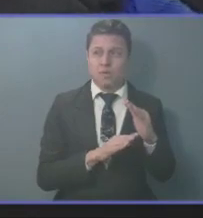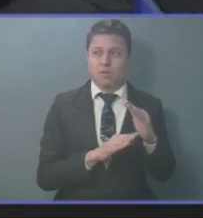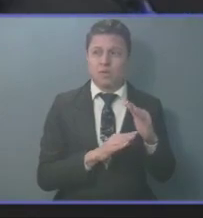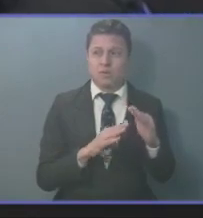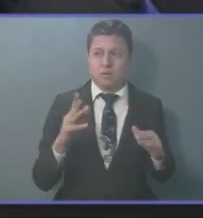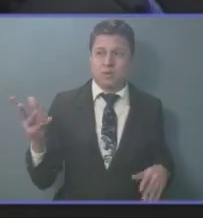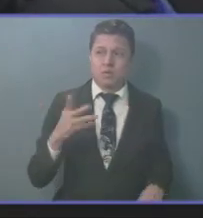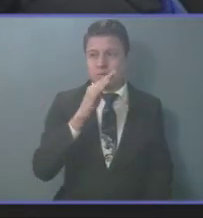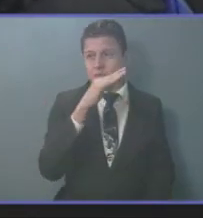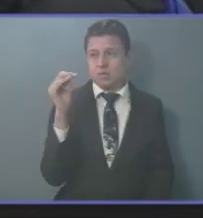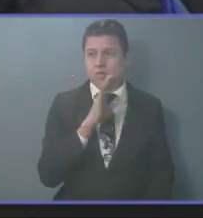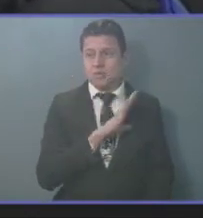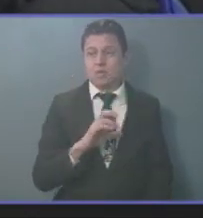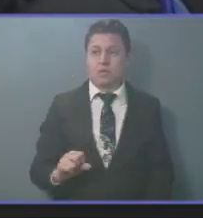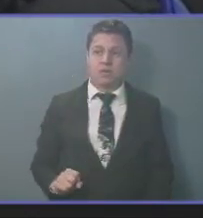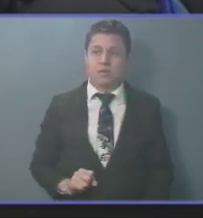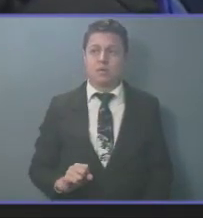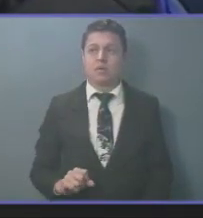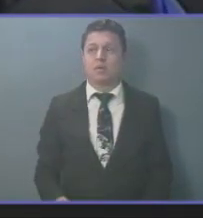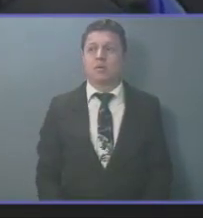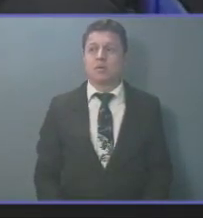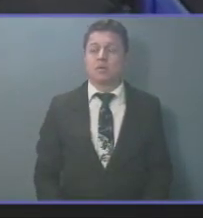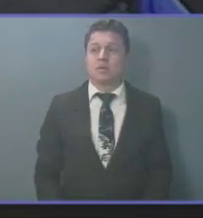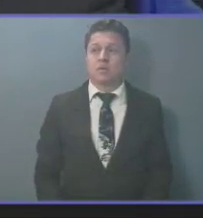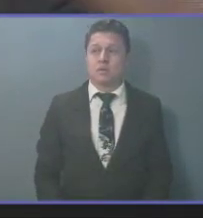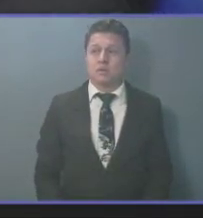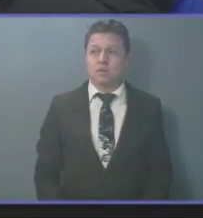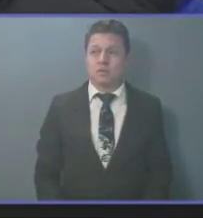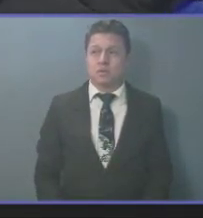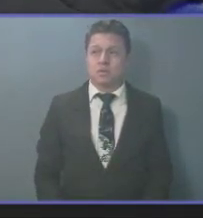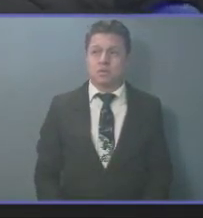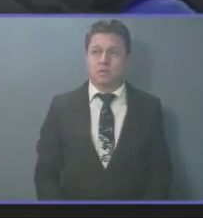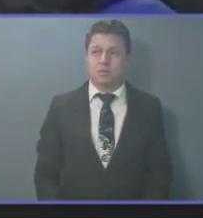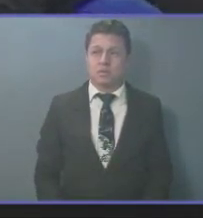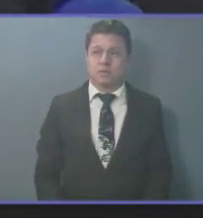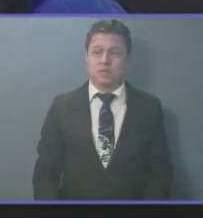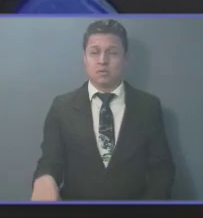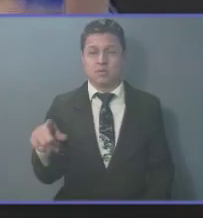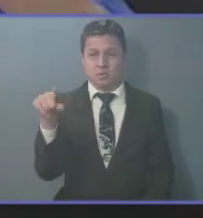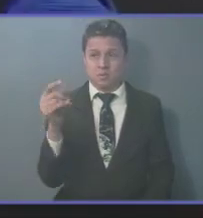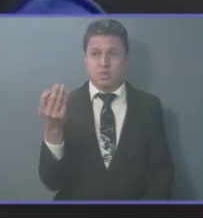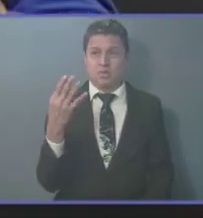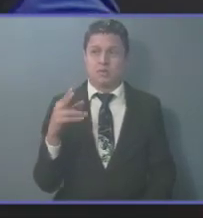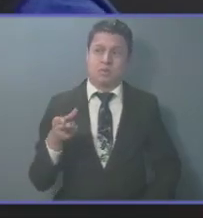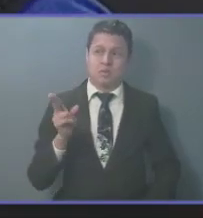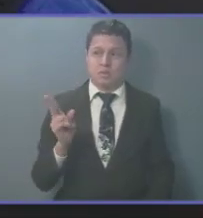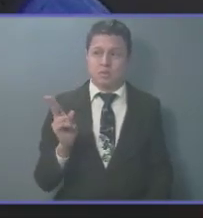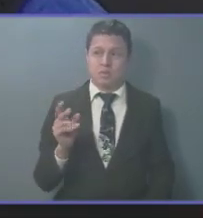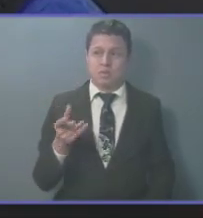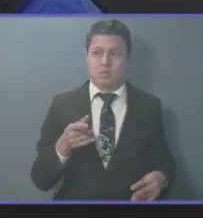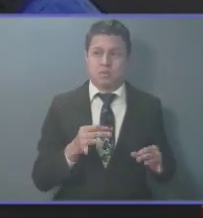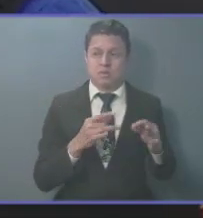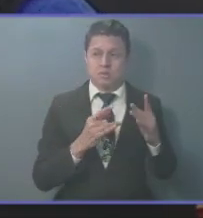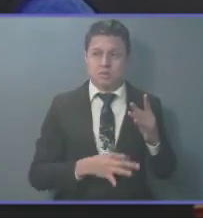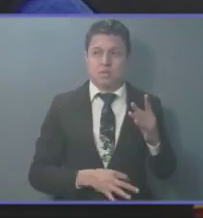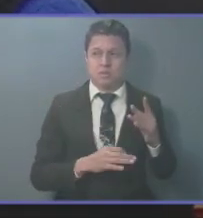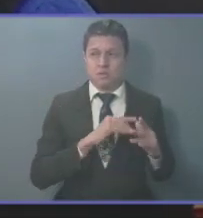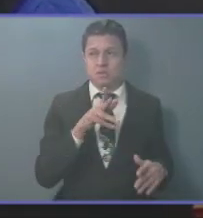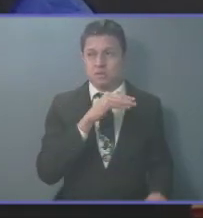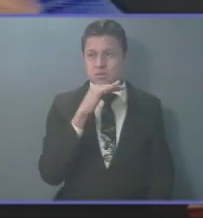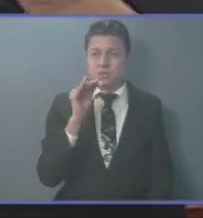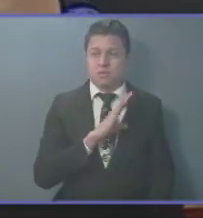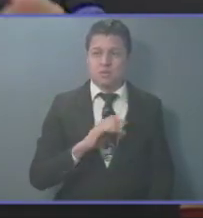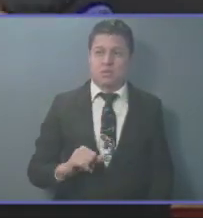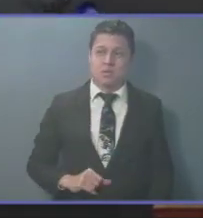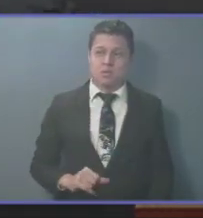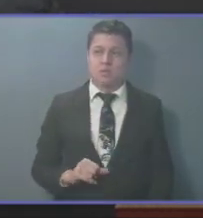todo el territorio de la República. Si esto lo dicen ellos en sus mismos decretos ejecutivos y